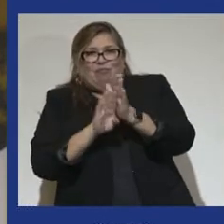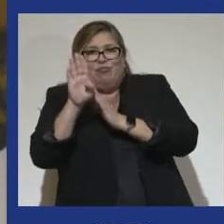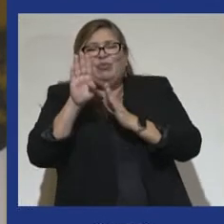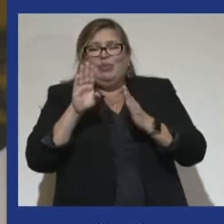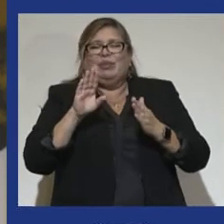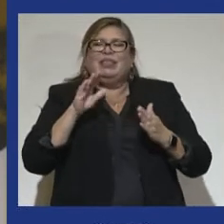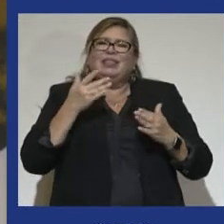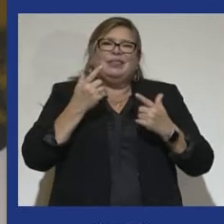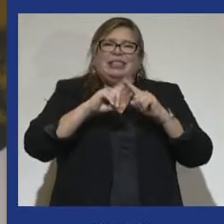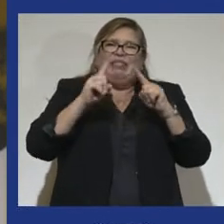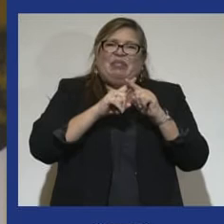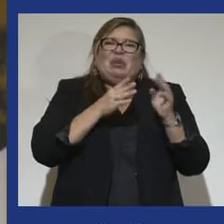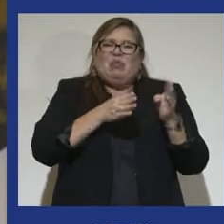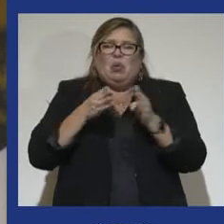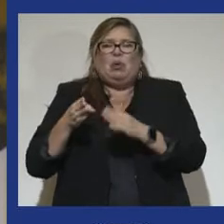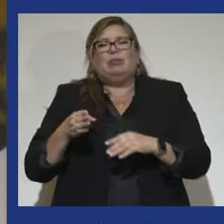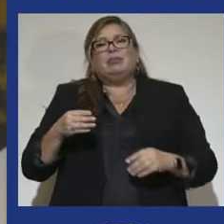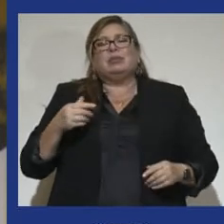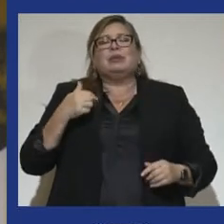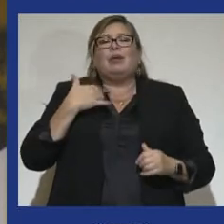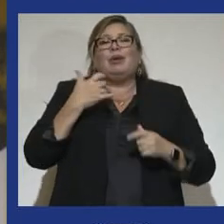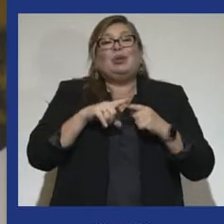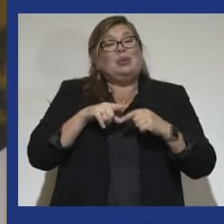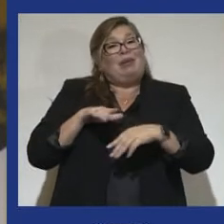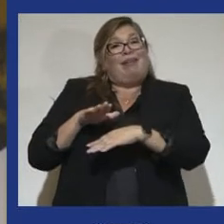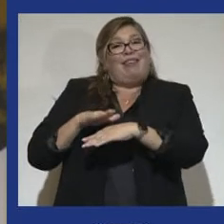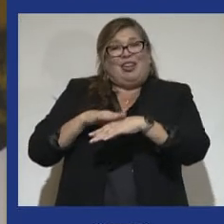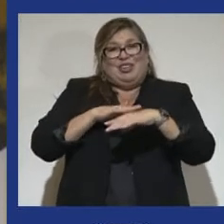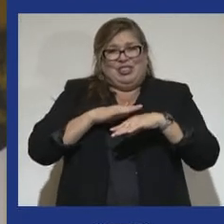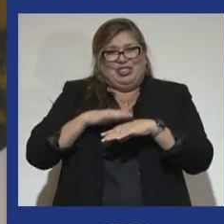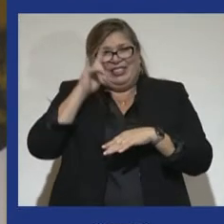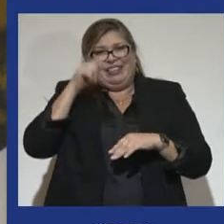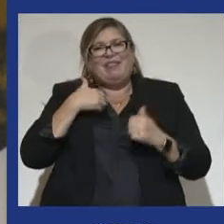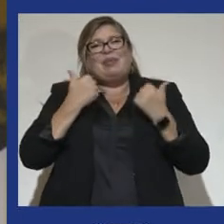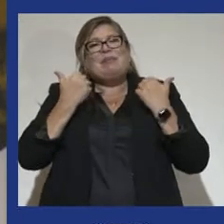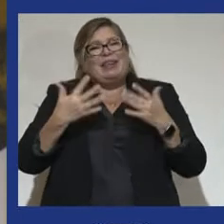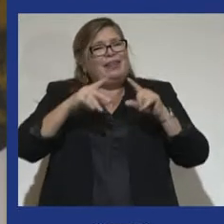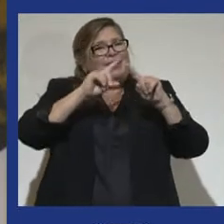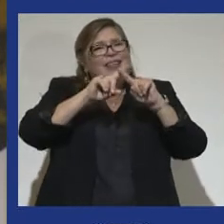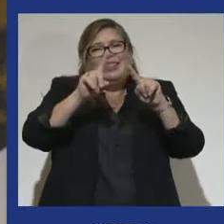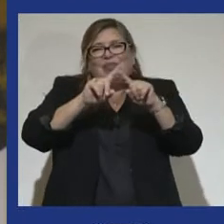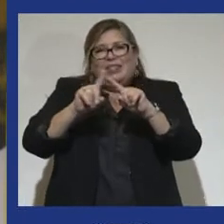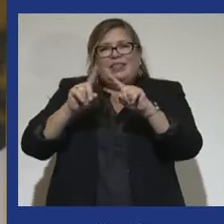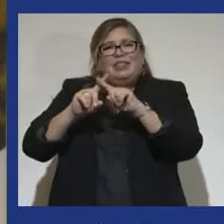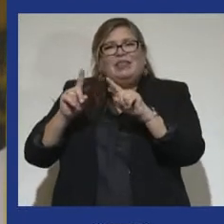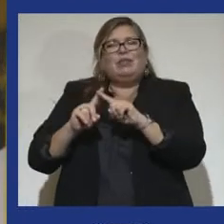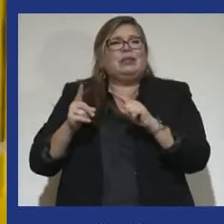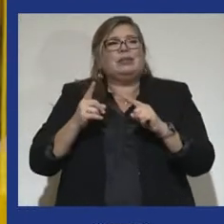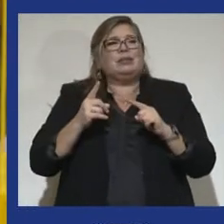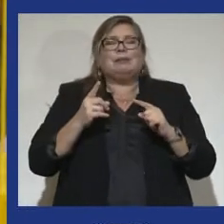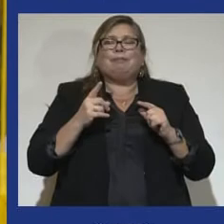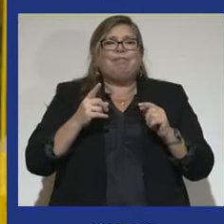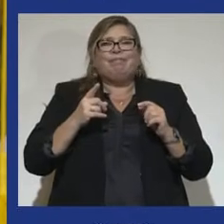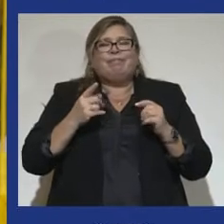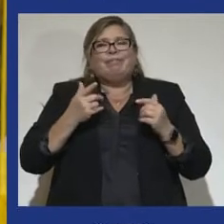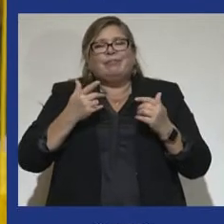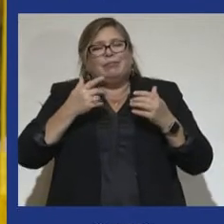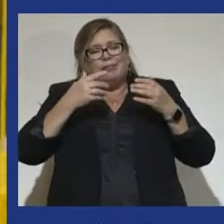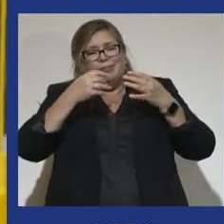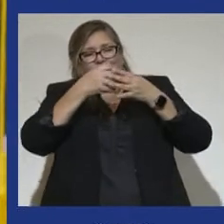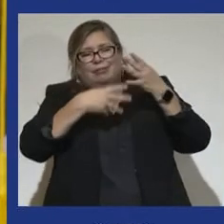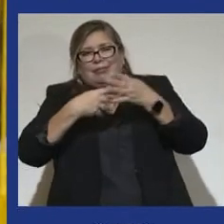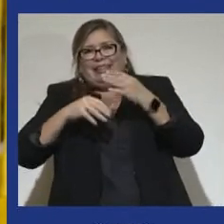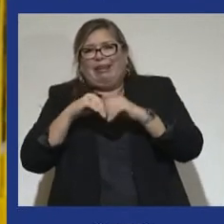empleos en que existen varias formas si quiero alertar las que hay mesas